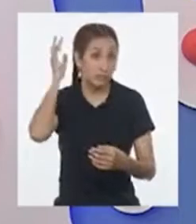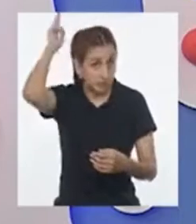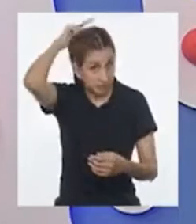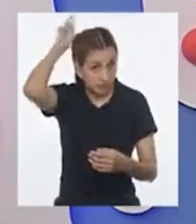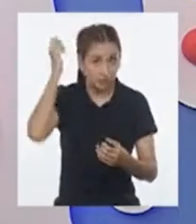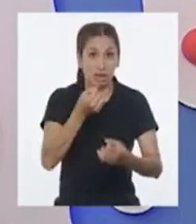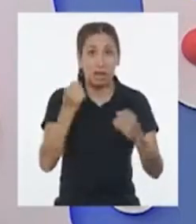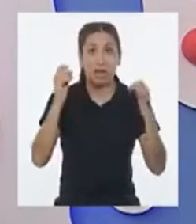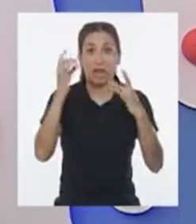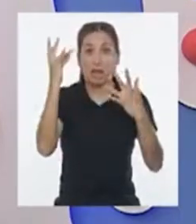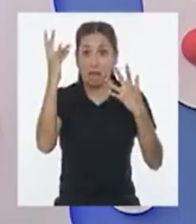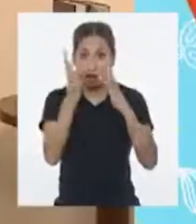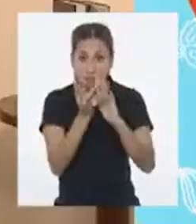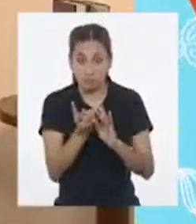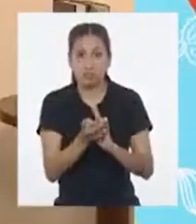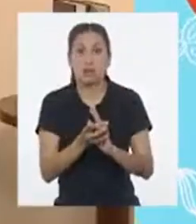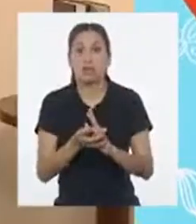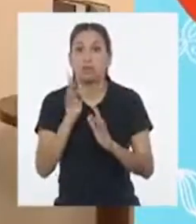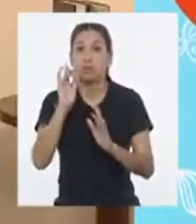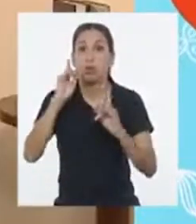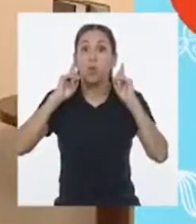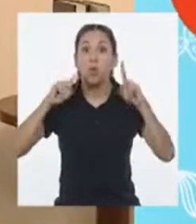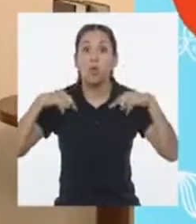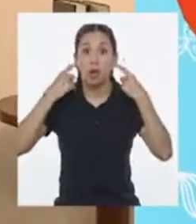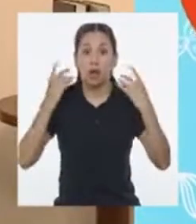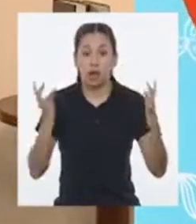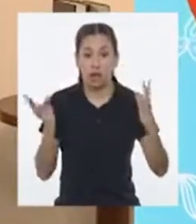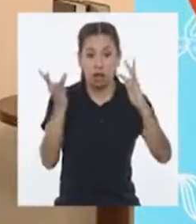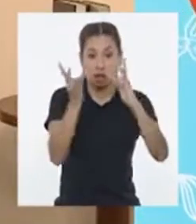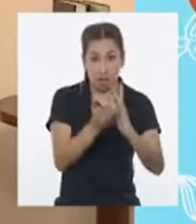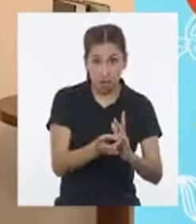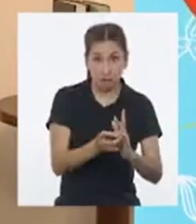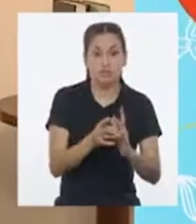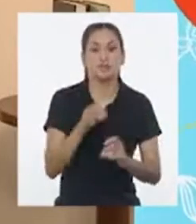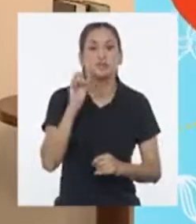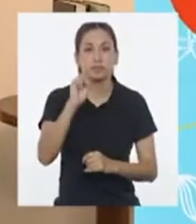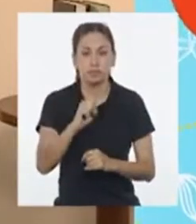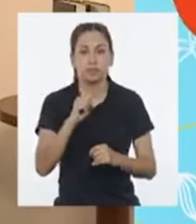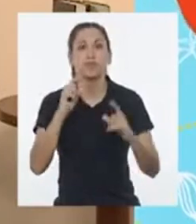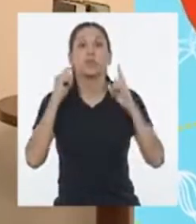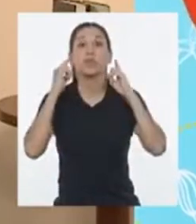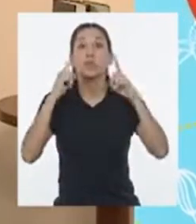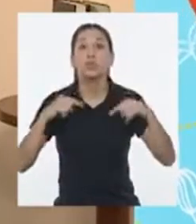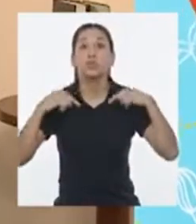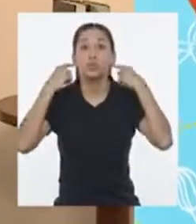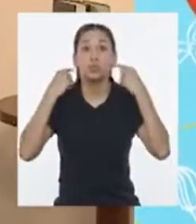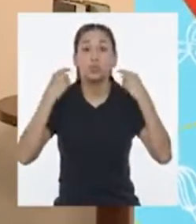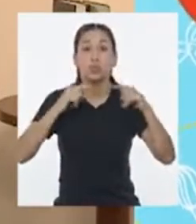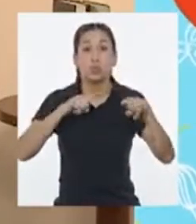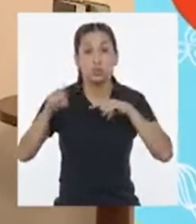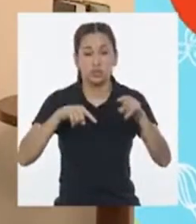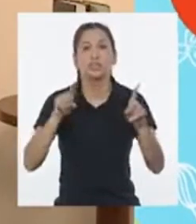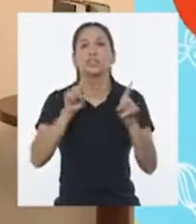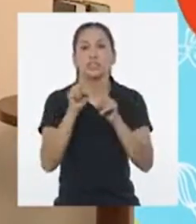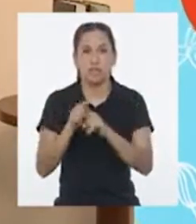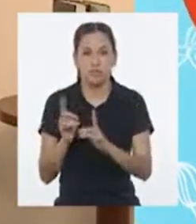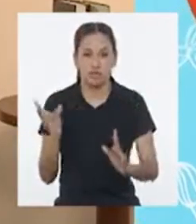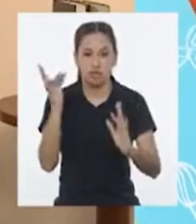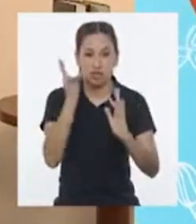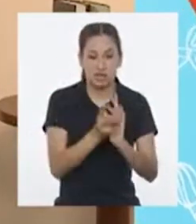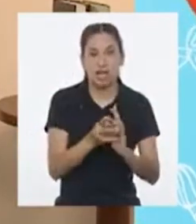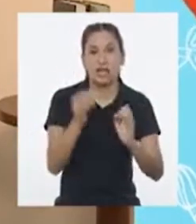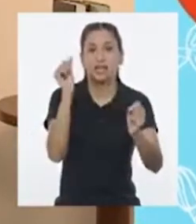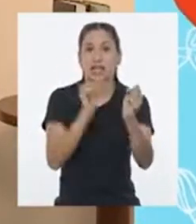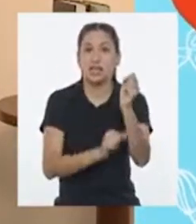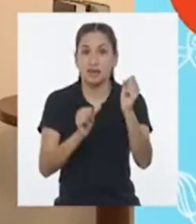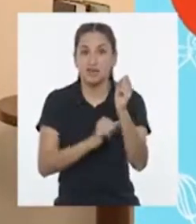o hermanas de los curacas. Según algunas fuentes, los curacas también se casaban con las hijas